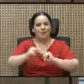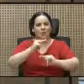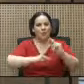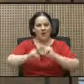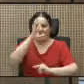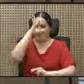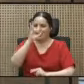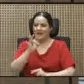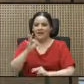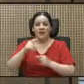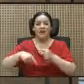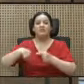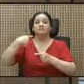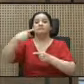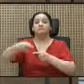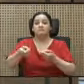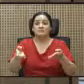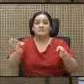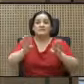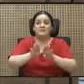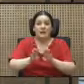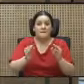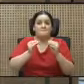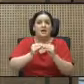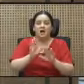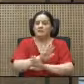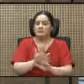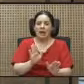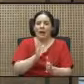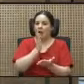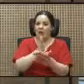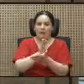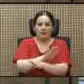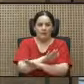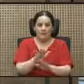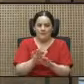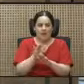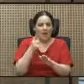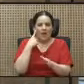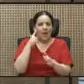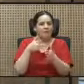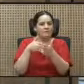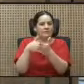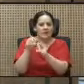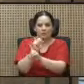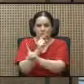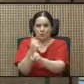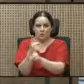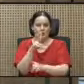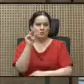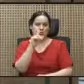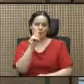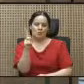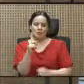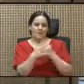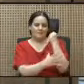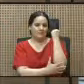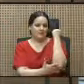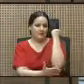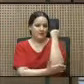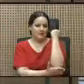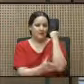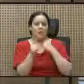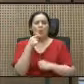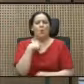más cierres en perjuicio de los sectores más vulnerables de la sociedad. Yo no soy mezquina, sé reconocer la buena labor